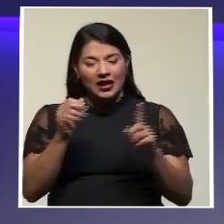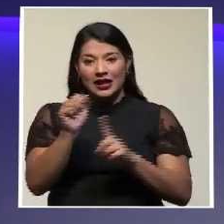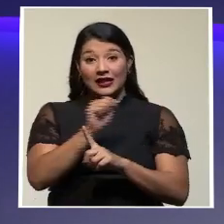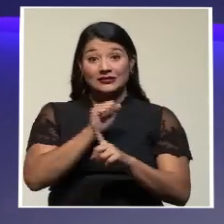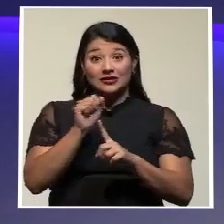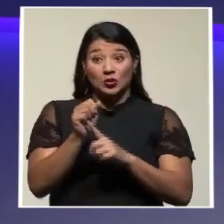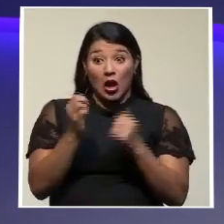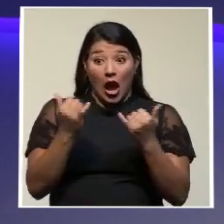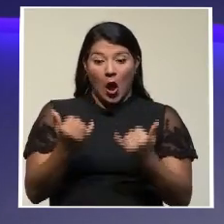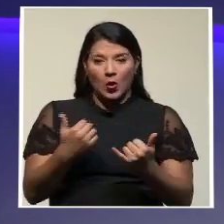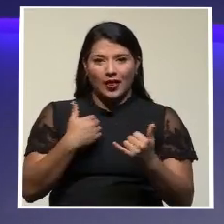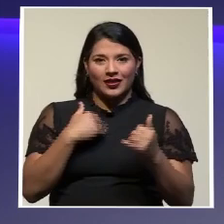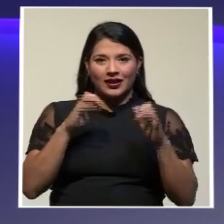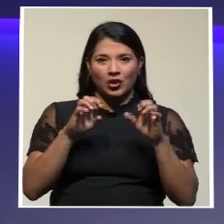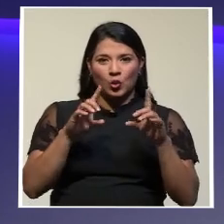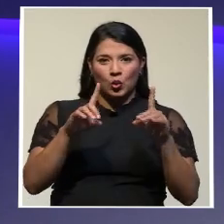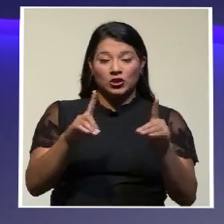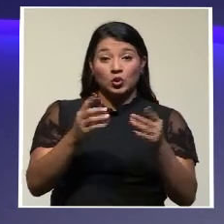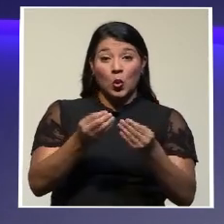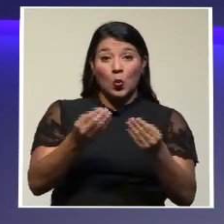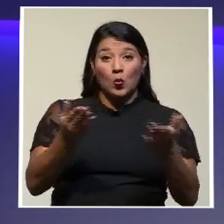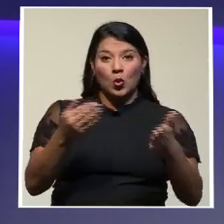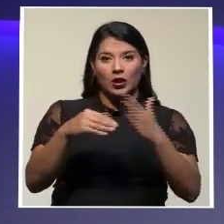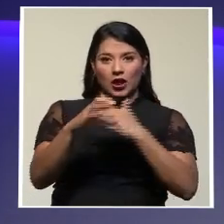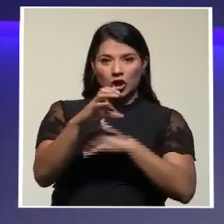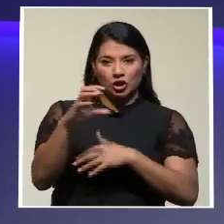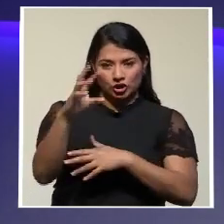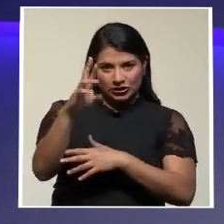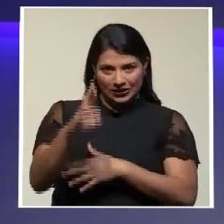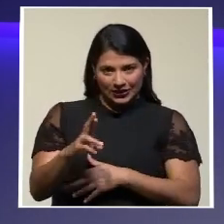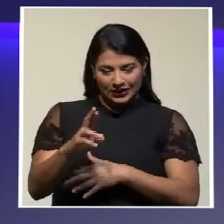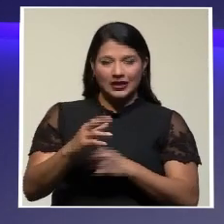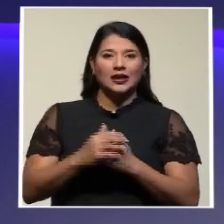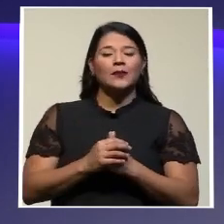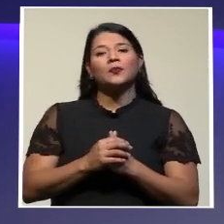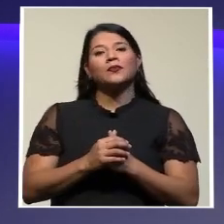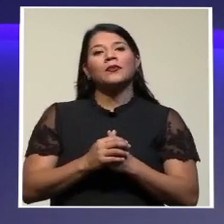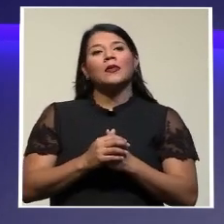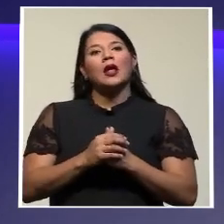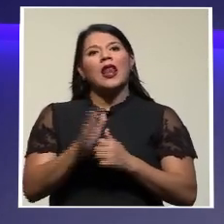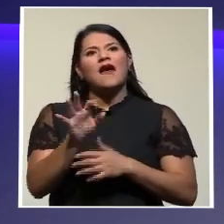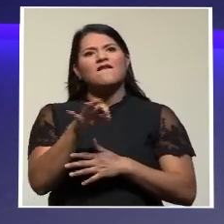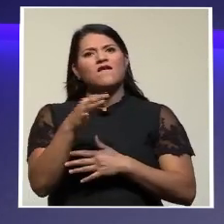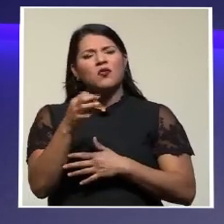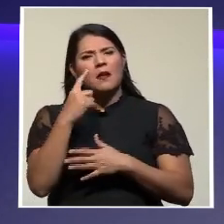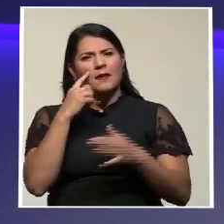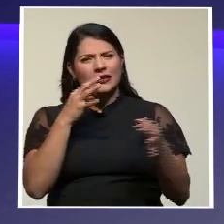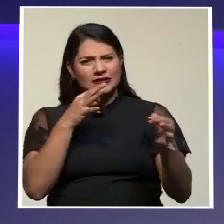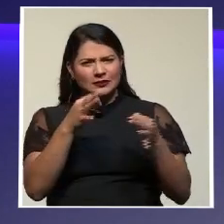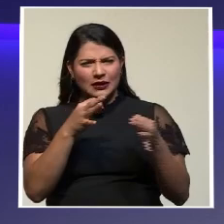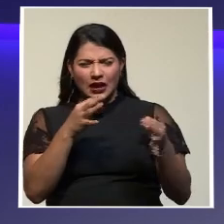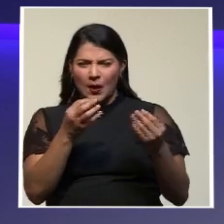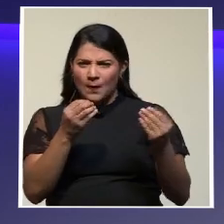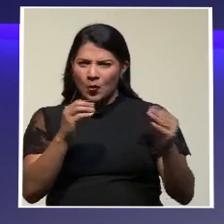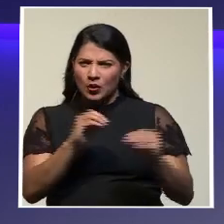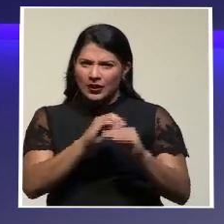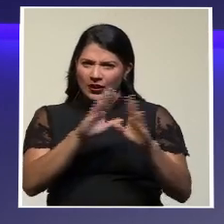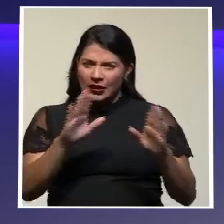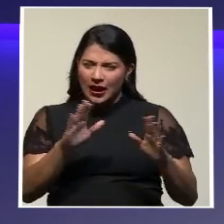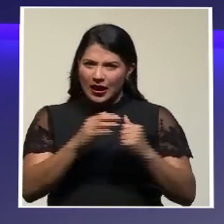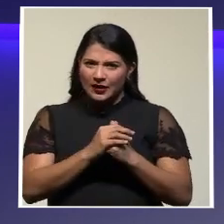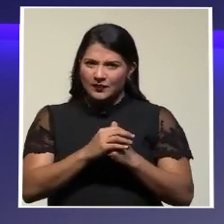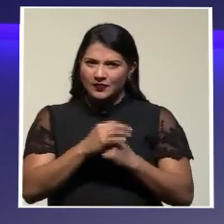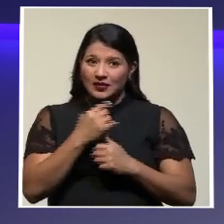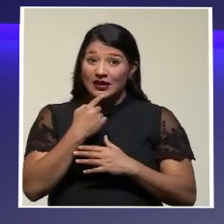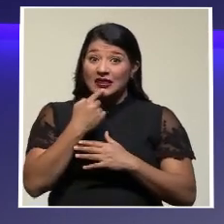educación pública en el país. La figura que usaron para describirlo es muy gráfica. Hablan de